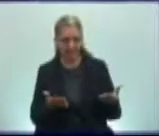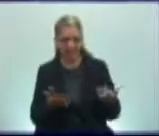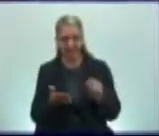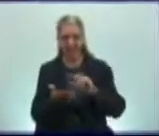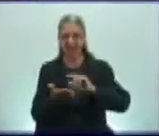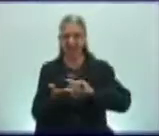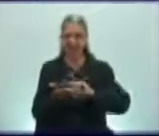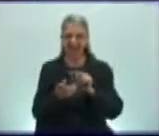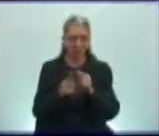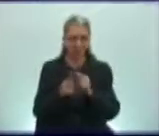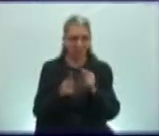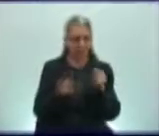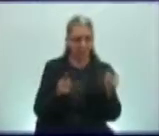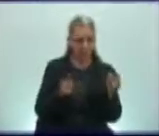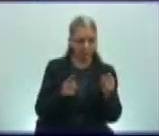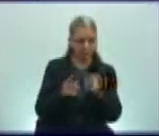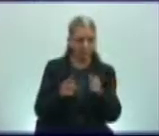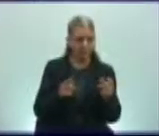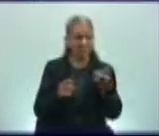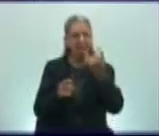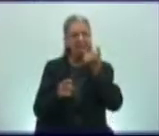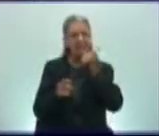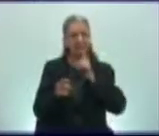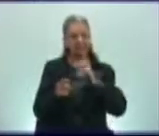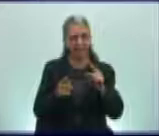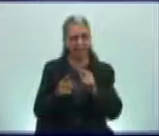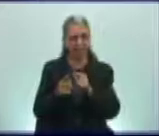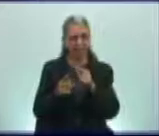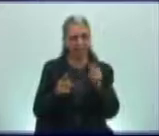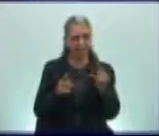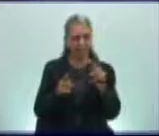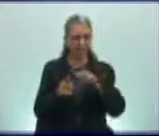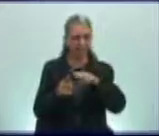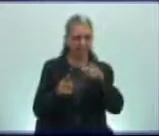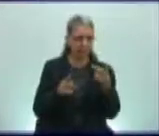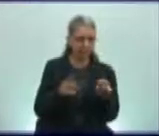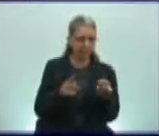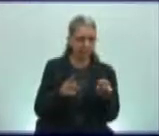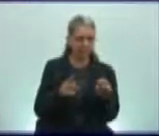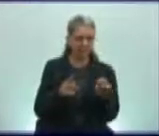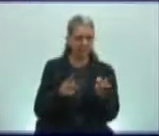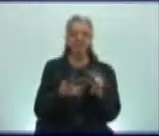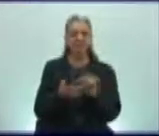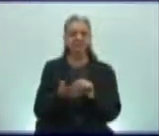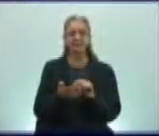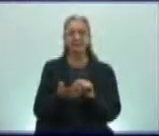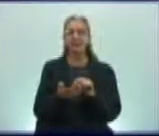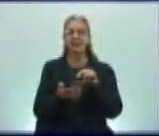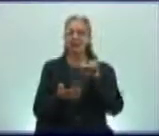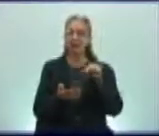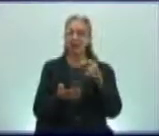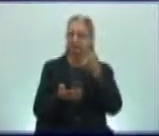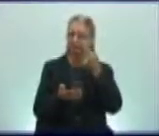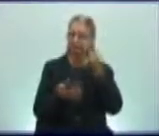longitud va también a aumentar en el doble. Pero bueno, vamos a hacer el